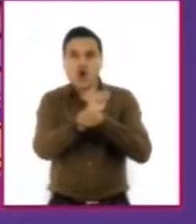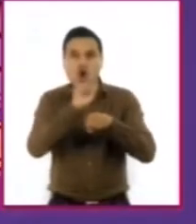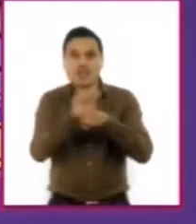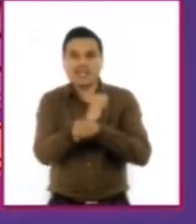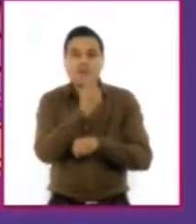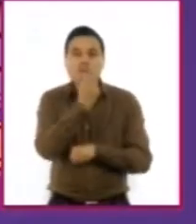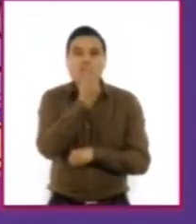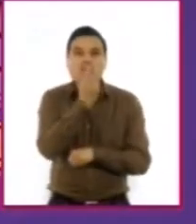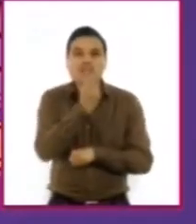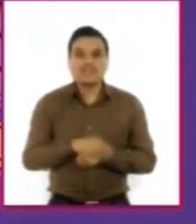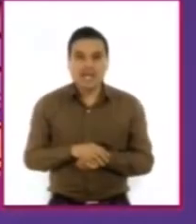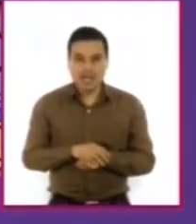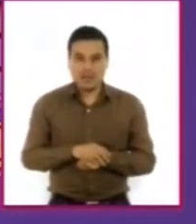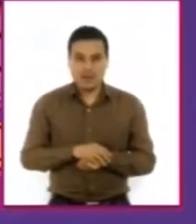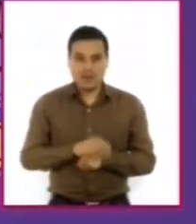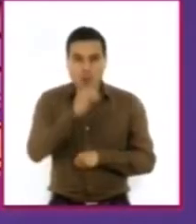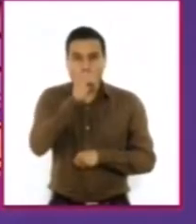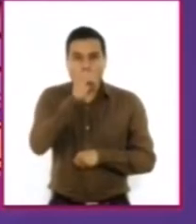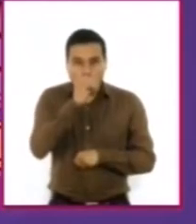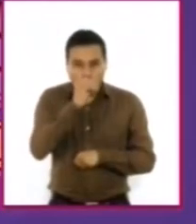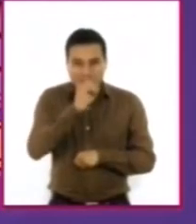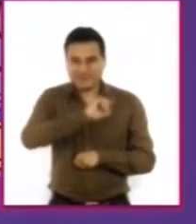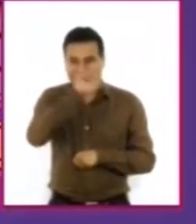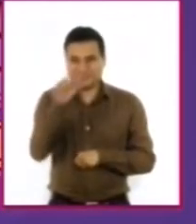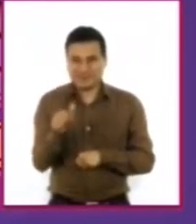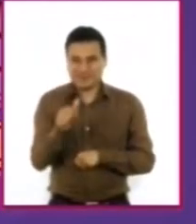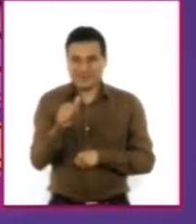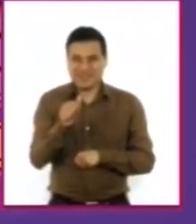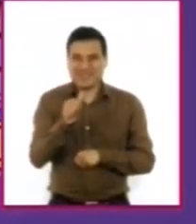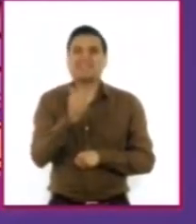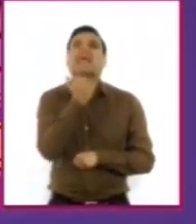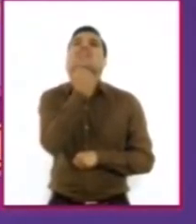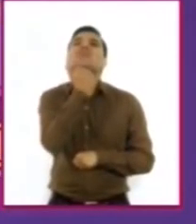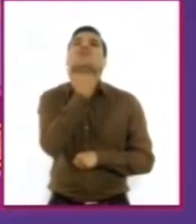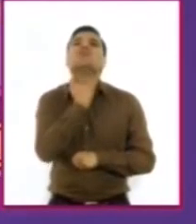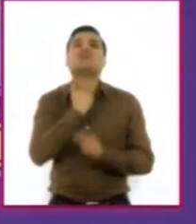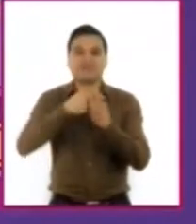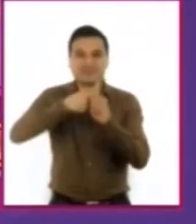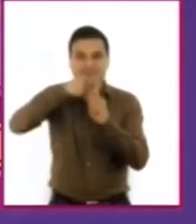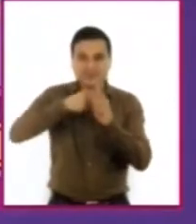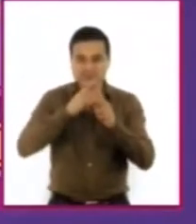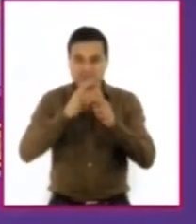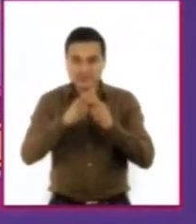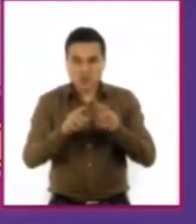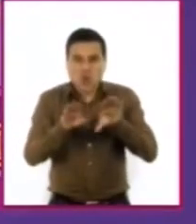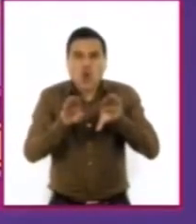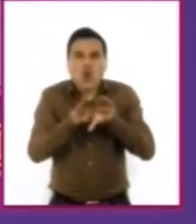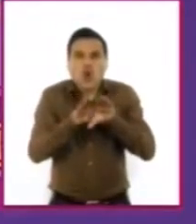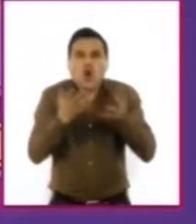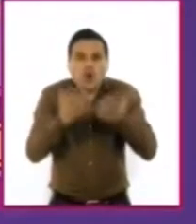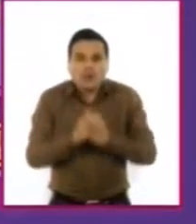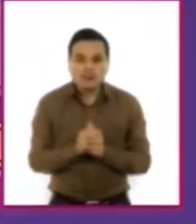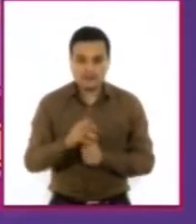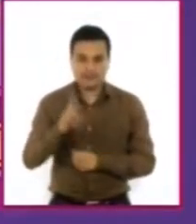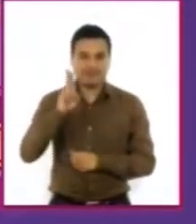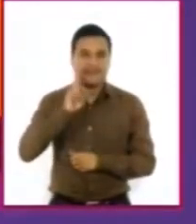medir el alcohol o están programados para percibir las partículas de esa sustancia? Veamos cuál es la opinión de mi alumno Tintín y su